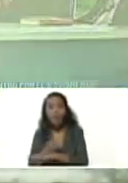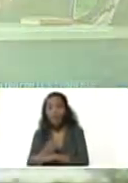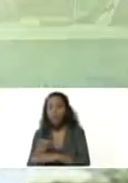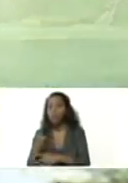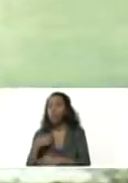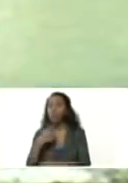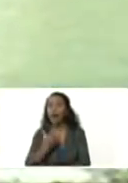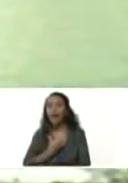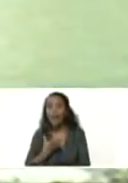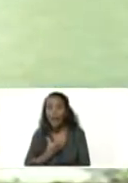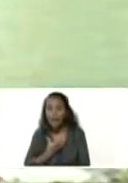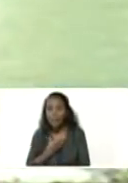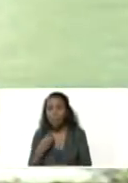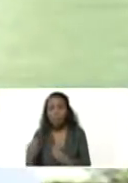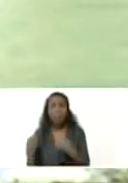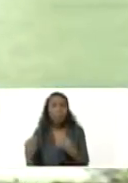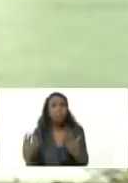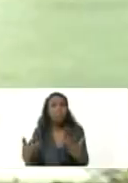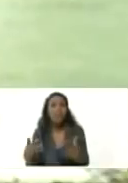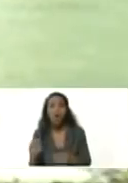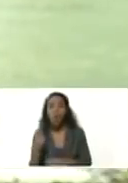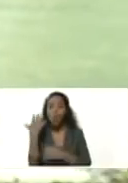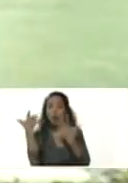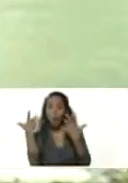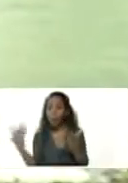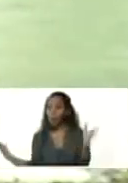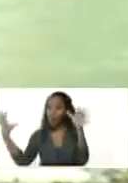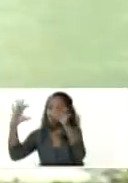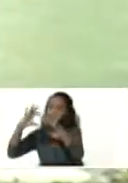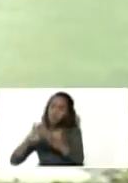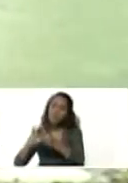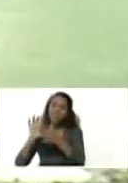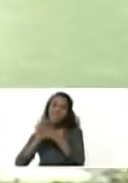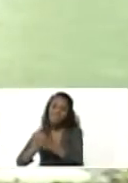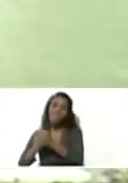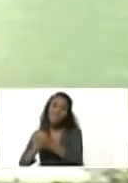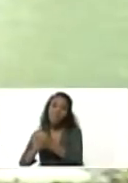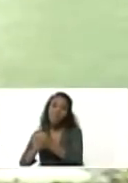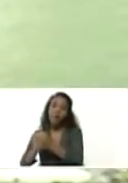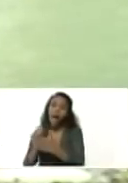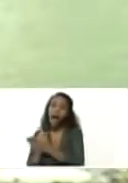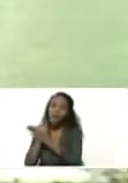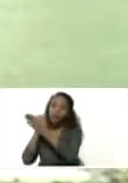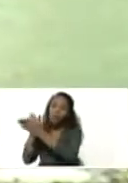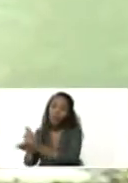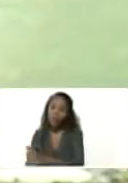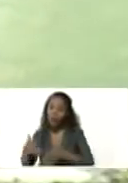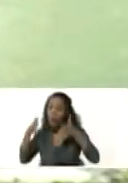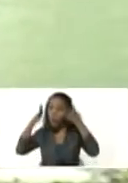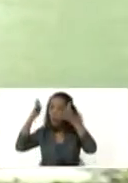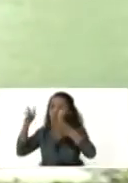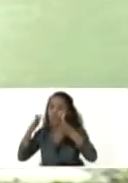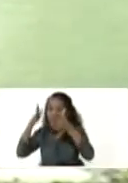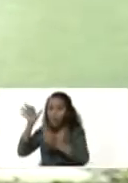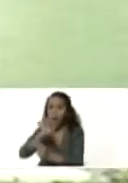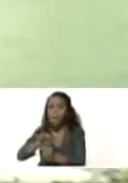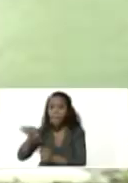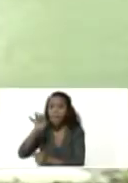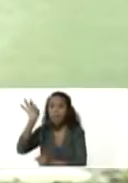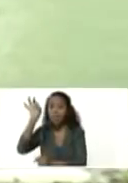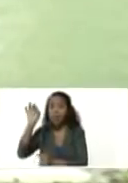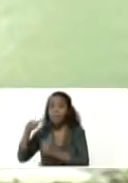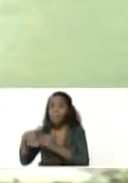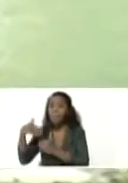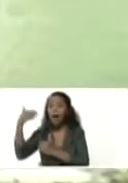nuestros alcaldes, para hacer una mano amiga, una mano que pueda ayudarles en la asesoría espiritual, pero más allá de la